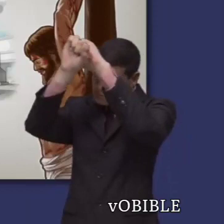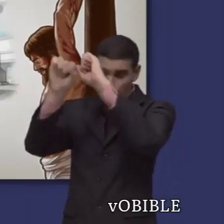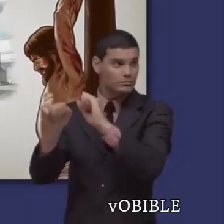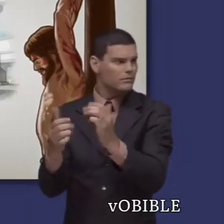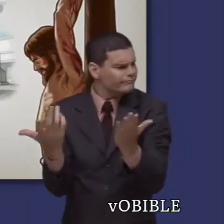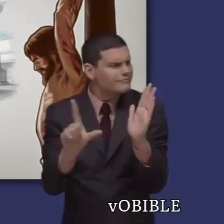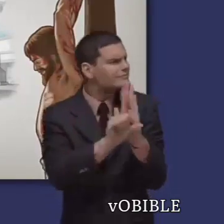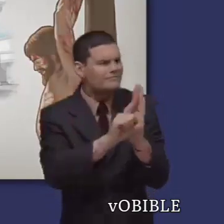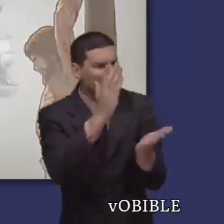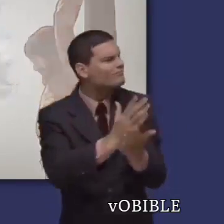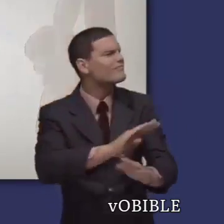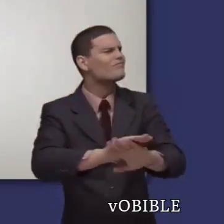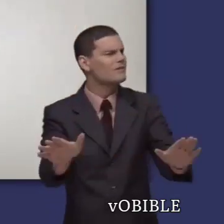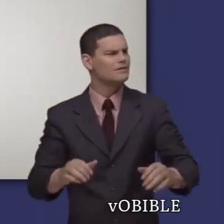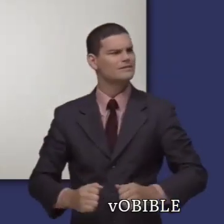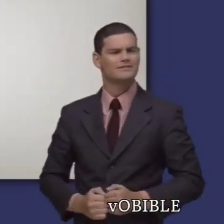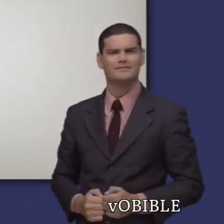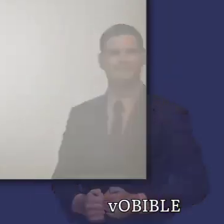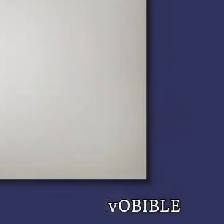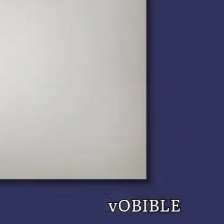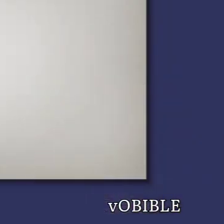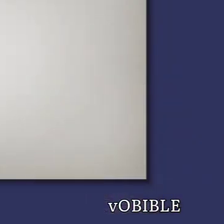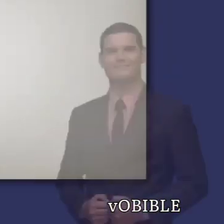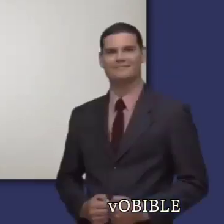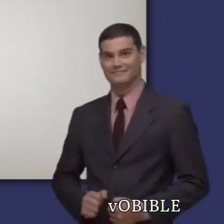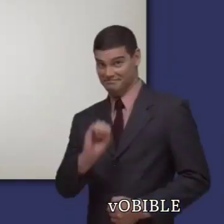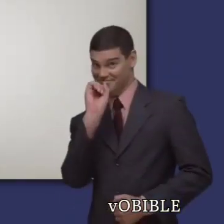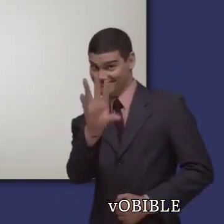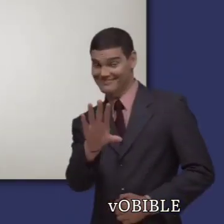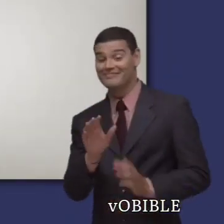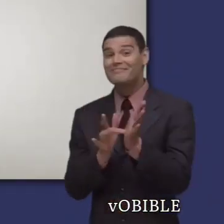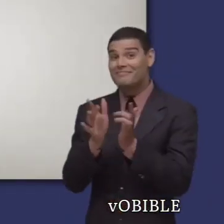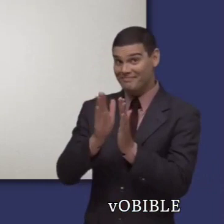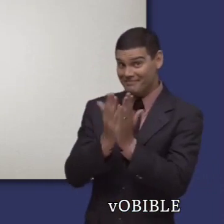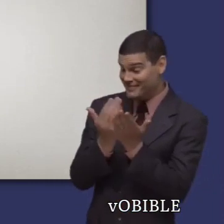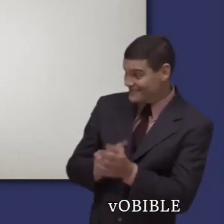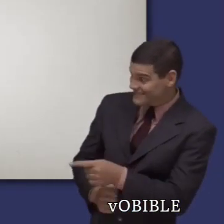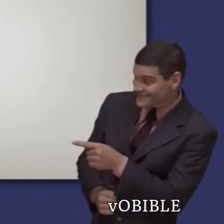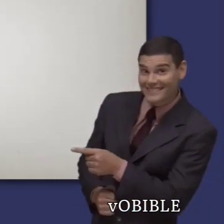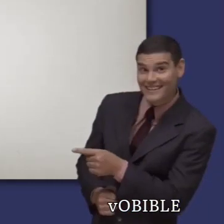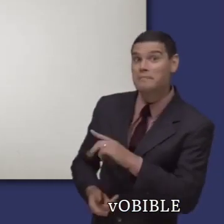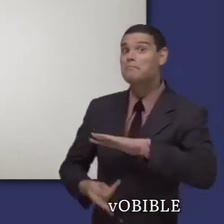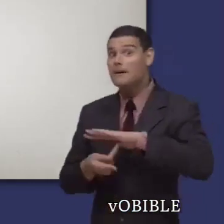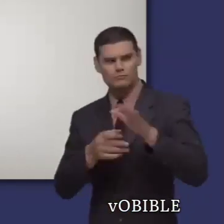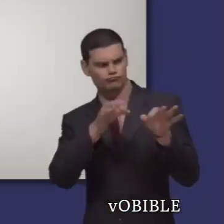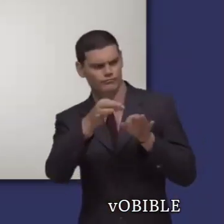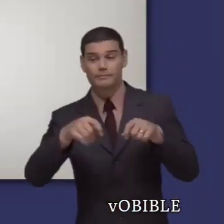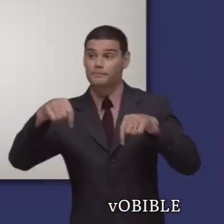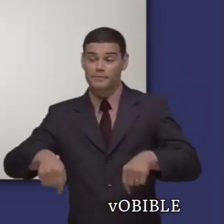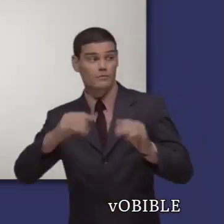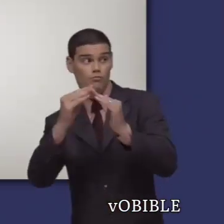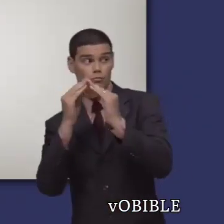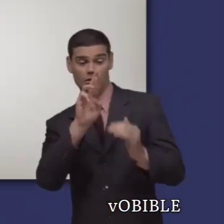Cristo. ¿Lo sabía? En Colosenses 4:10, Pablo menciona